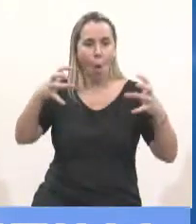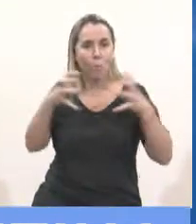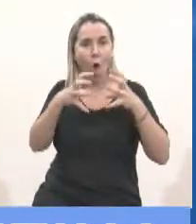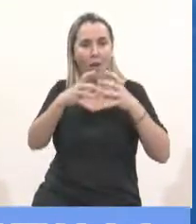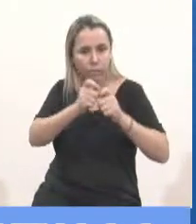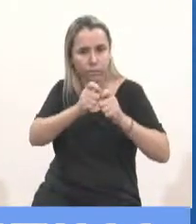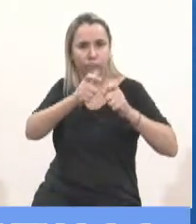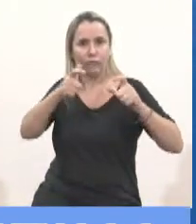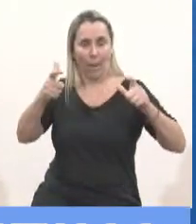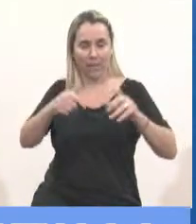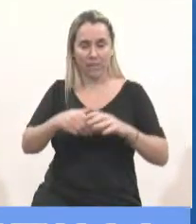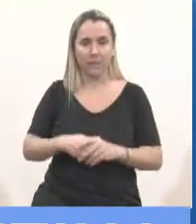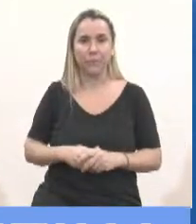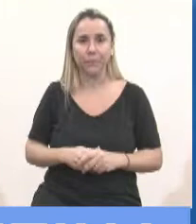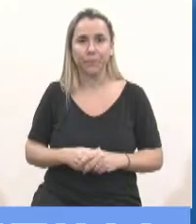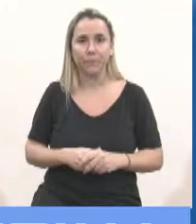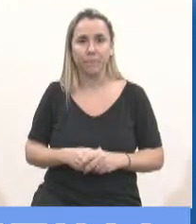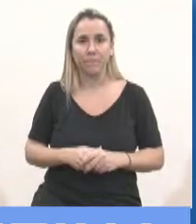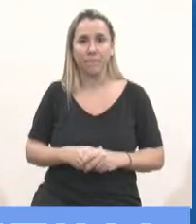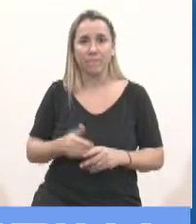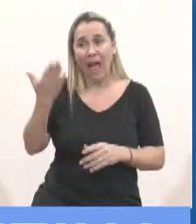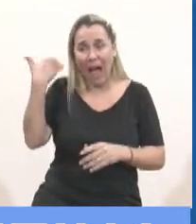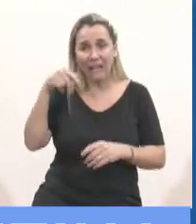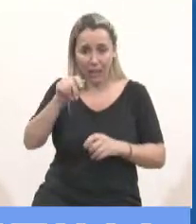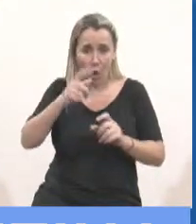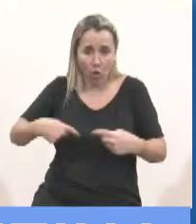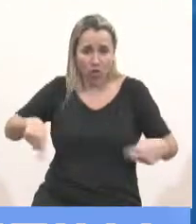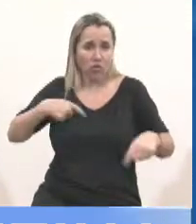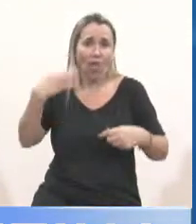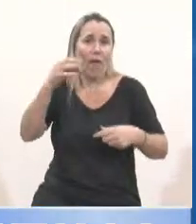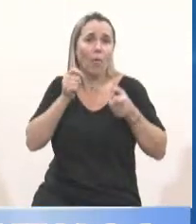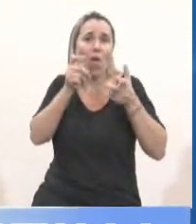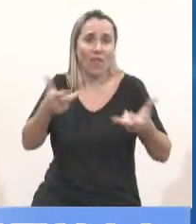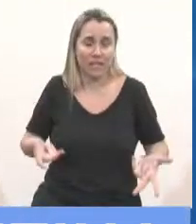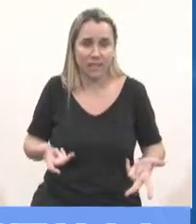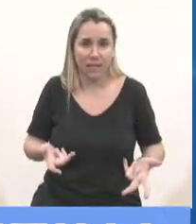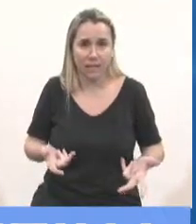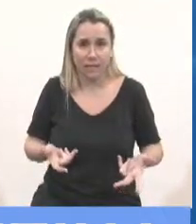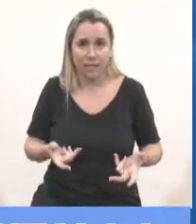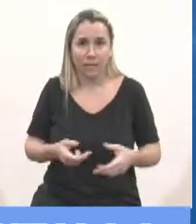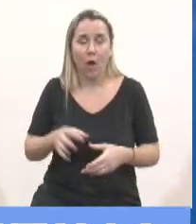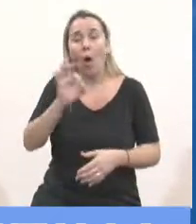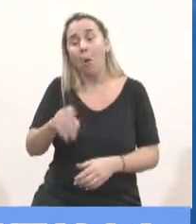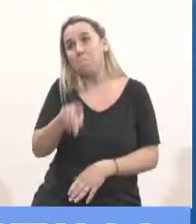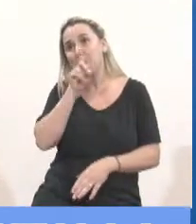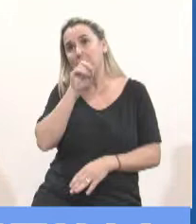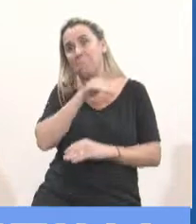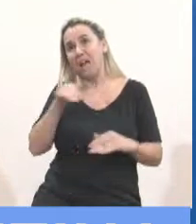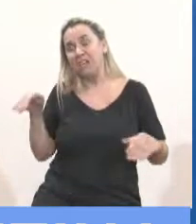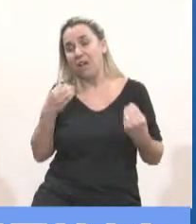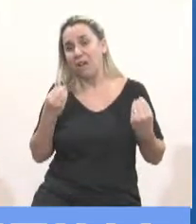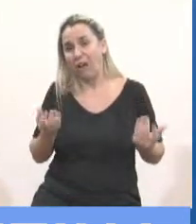bloque. Pero hay unas cosas que tenemos que decir, porque o si no, tenemos que callarnos en nombre de